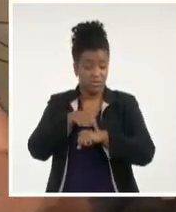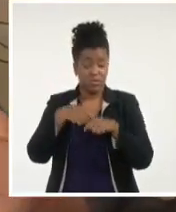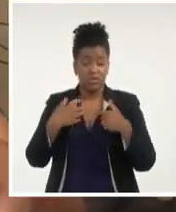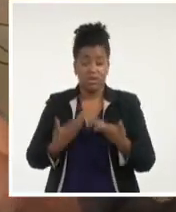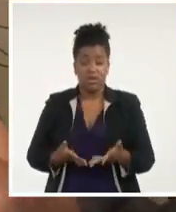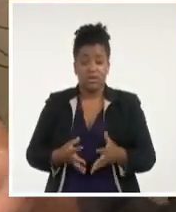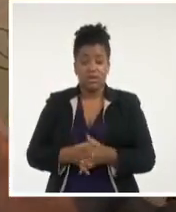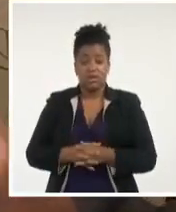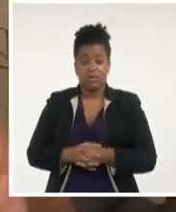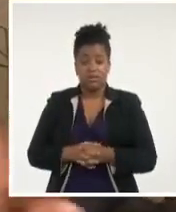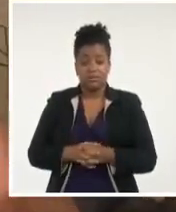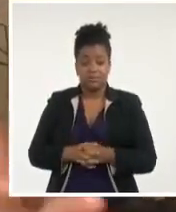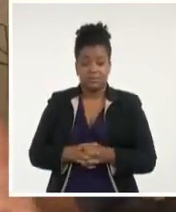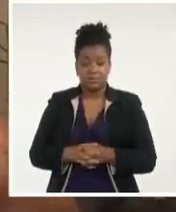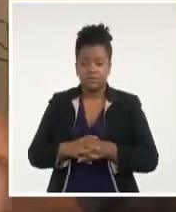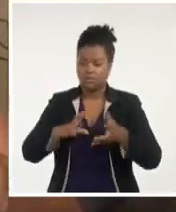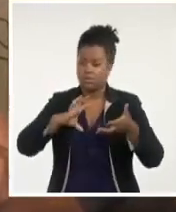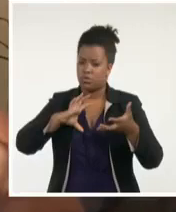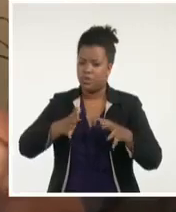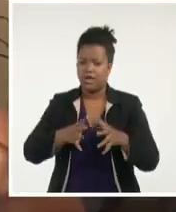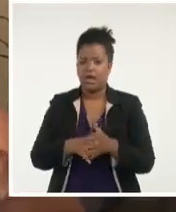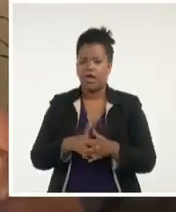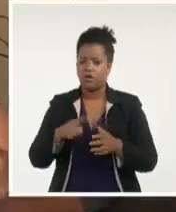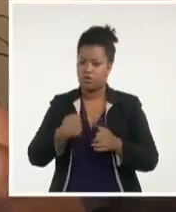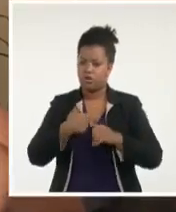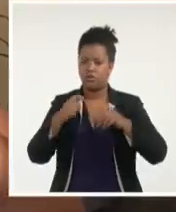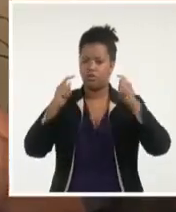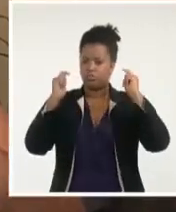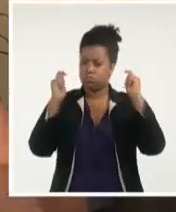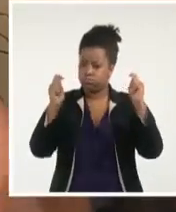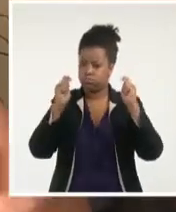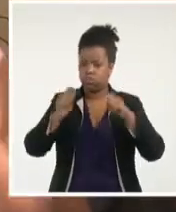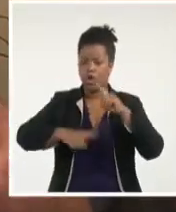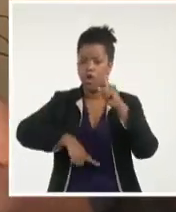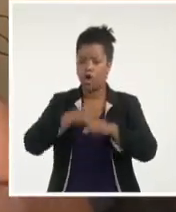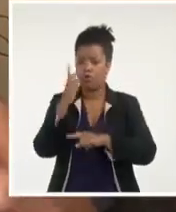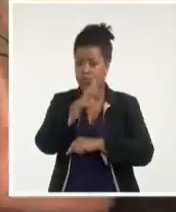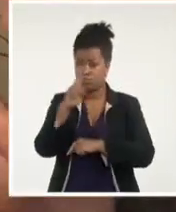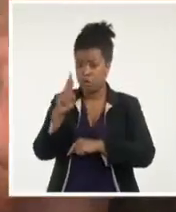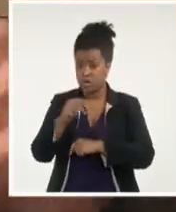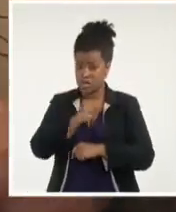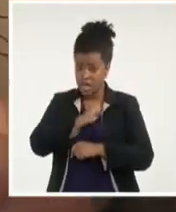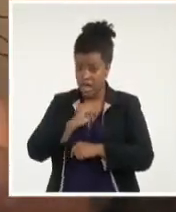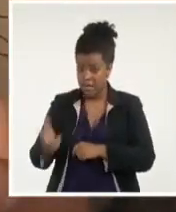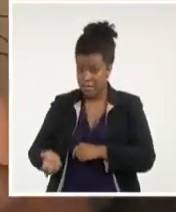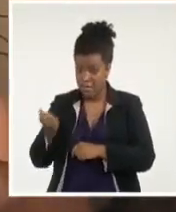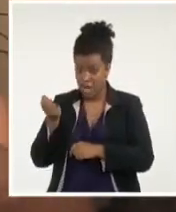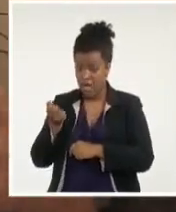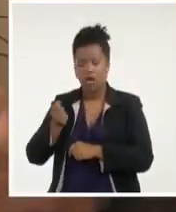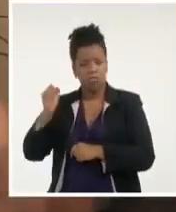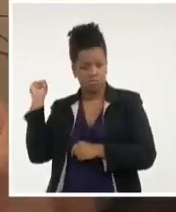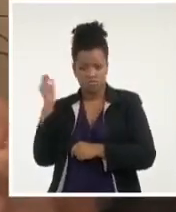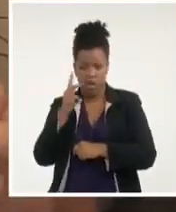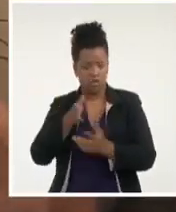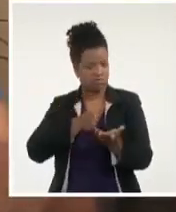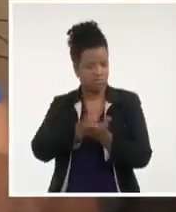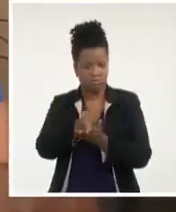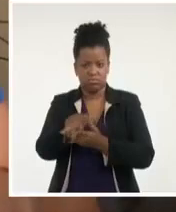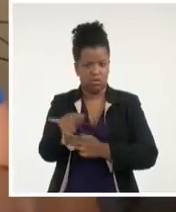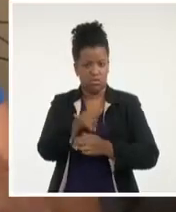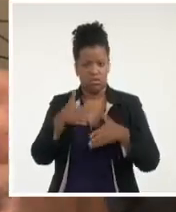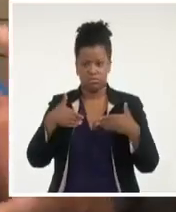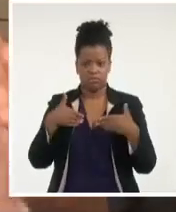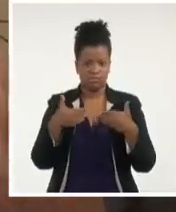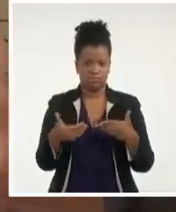hechos concretos, y si es con consigna, con consigna. Y si ellos quieren piedra, cogeremos piedra también nosotros y haremos lo que haga falta. Y a los que están haciendo